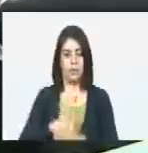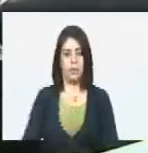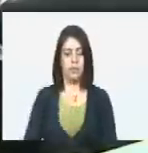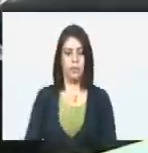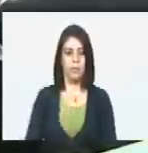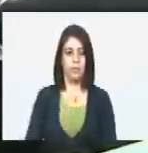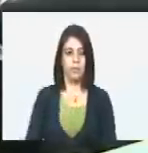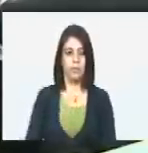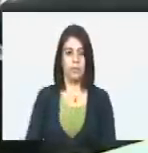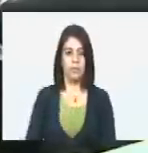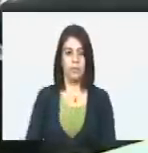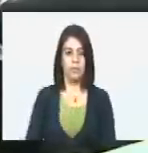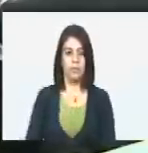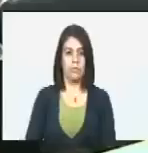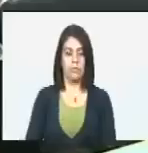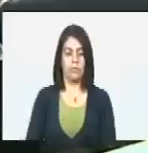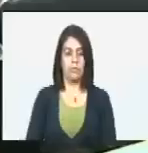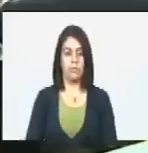Y por eso